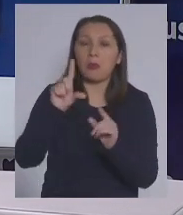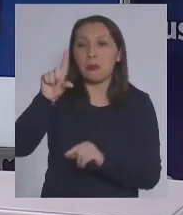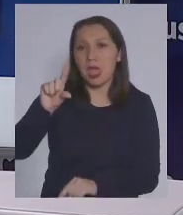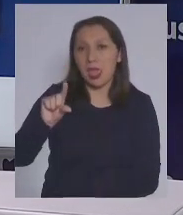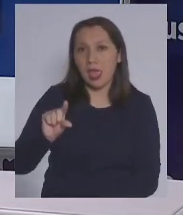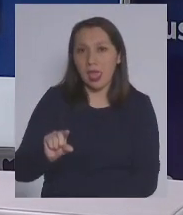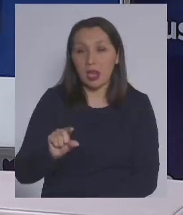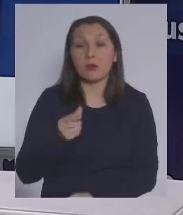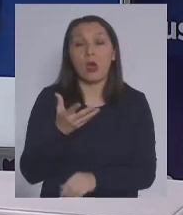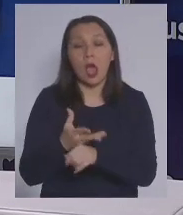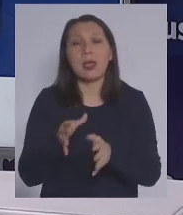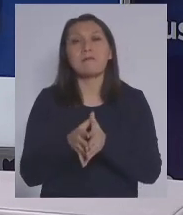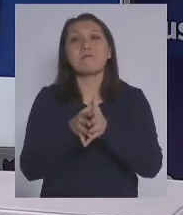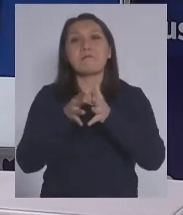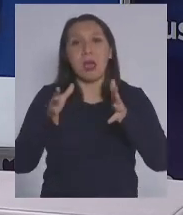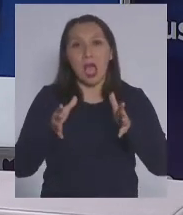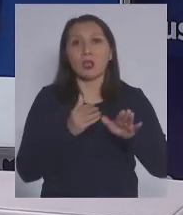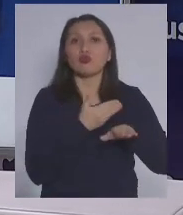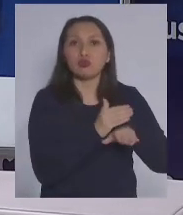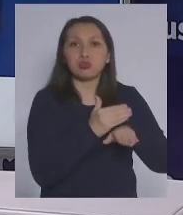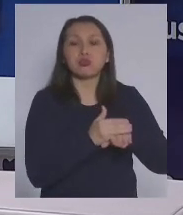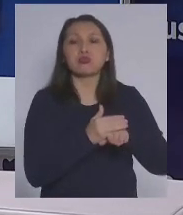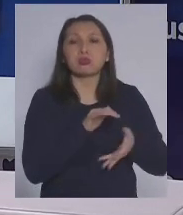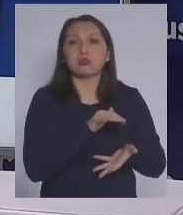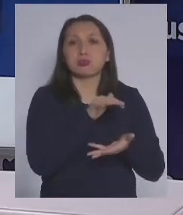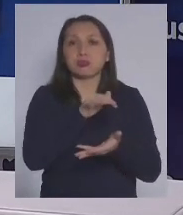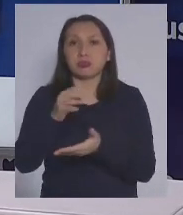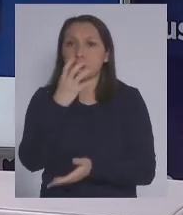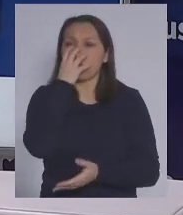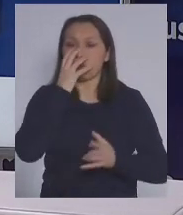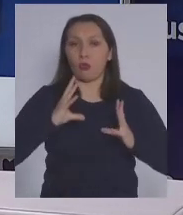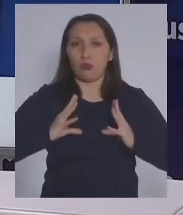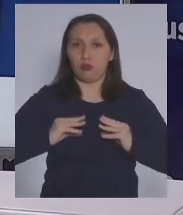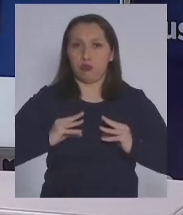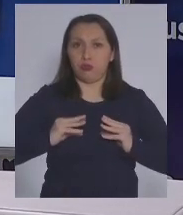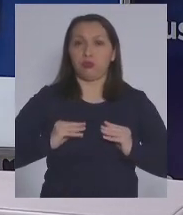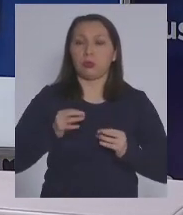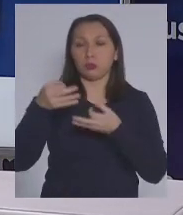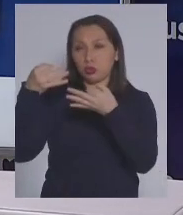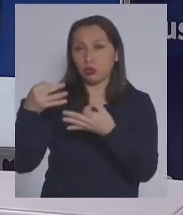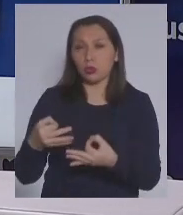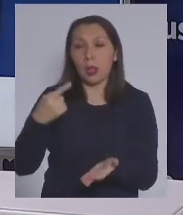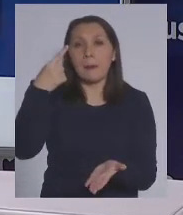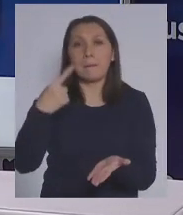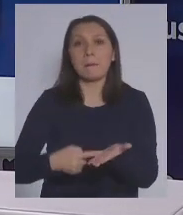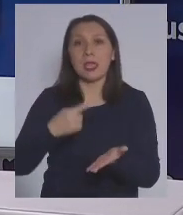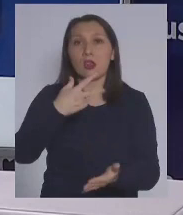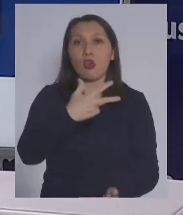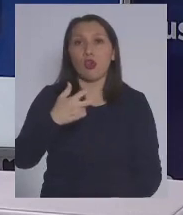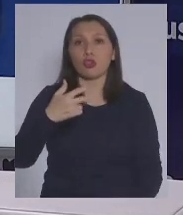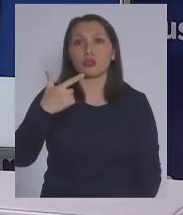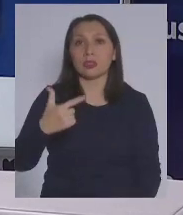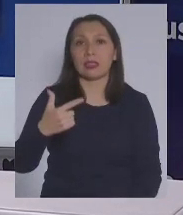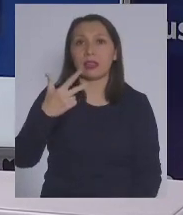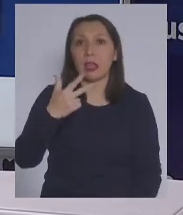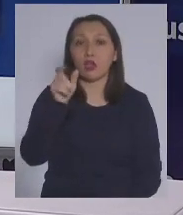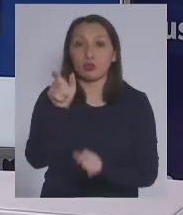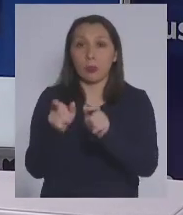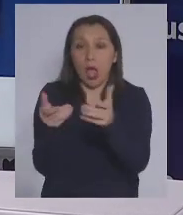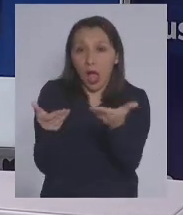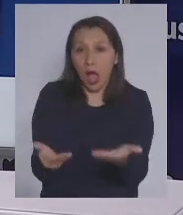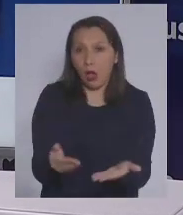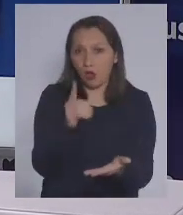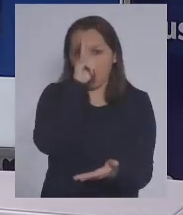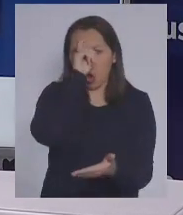con eso disponemos de más ventiladores mecánicos disponibles en total son mil 878 personas que se